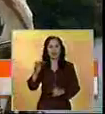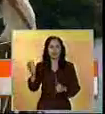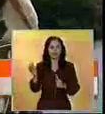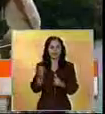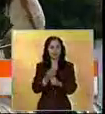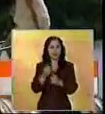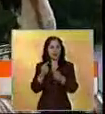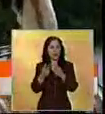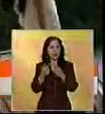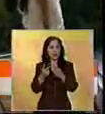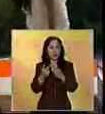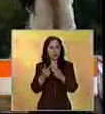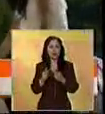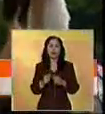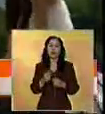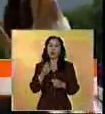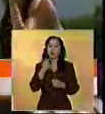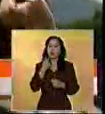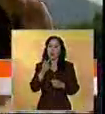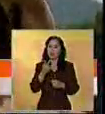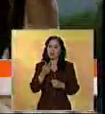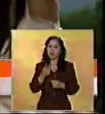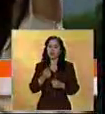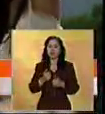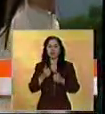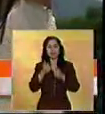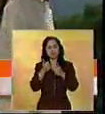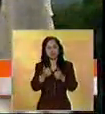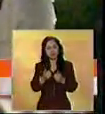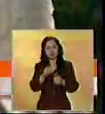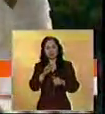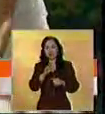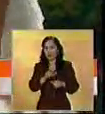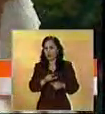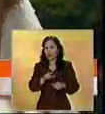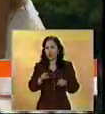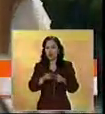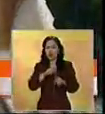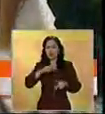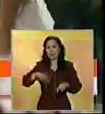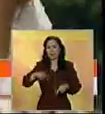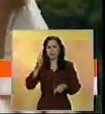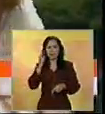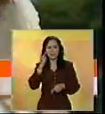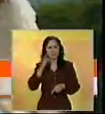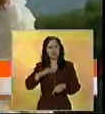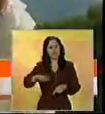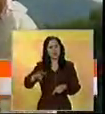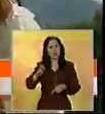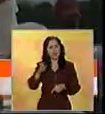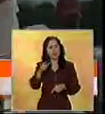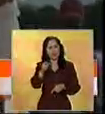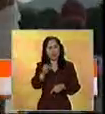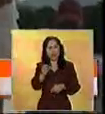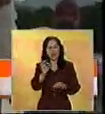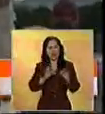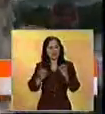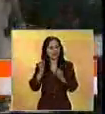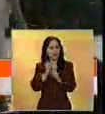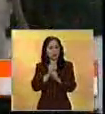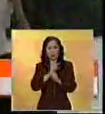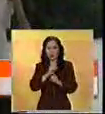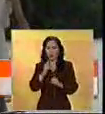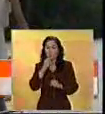con su novio, del cual dicen que la trata mejor que a una princesa. Si se preguntan dónde estaba Vergara, la actriz no estaba trabajando